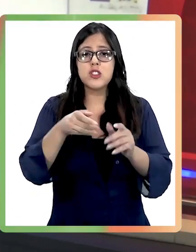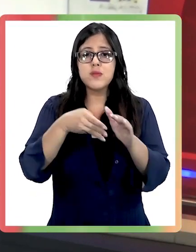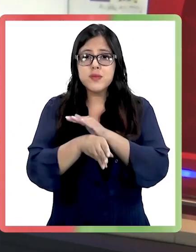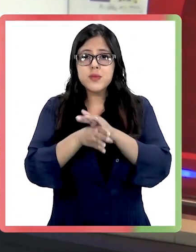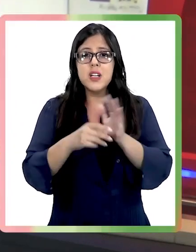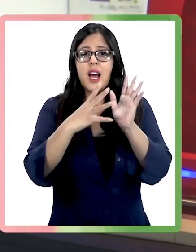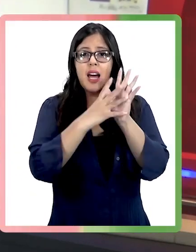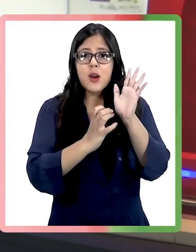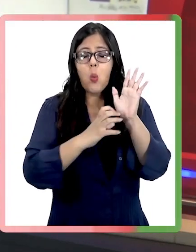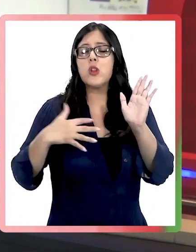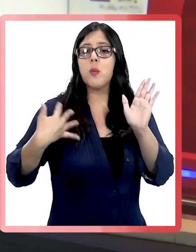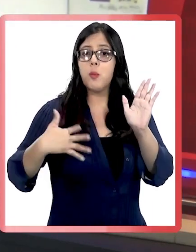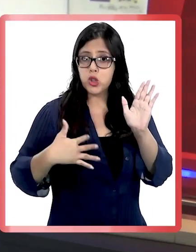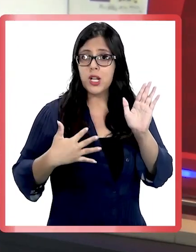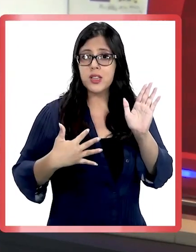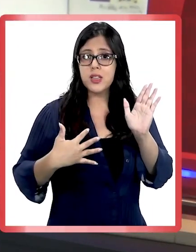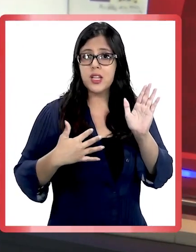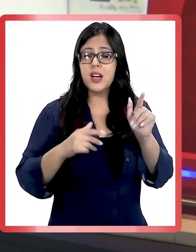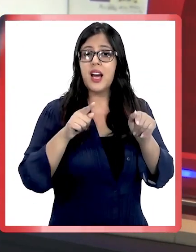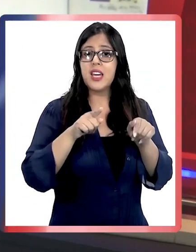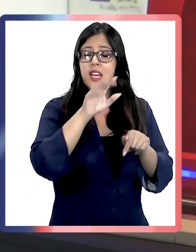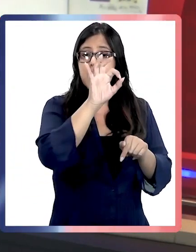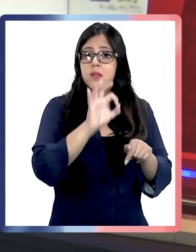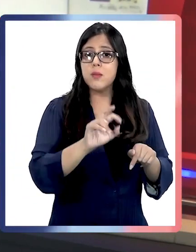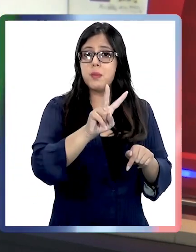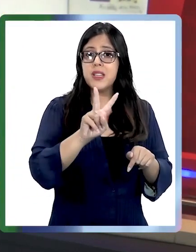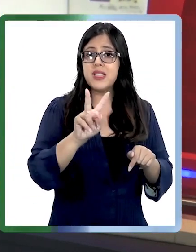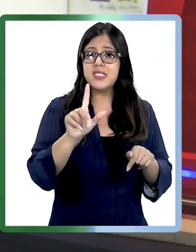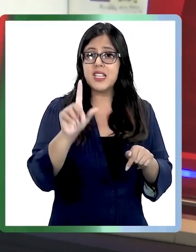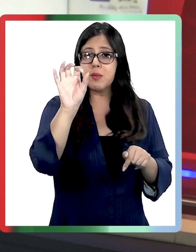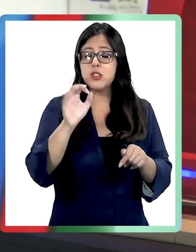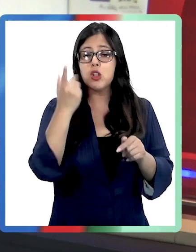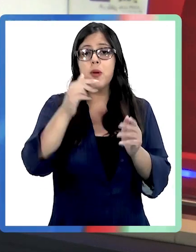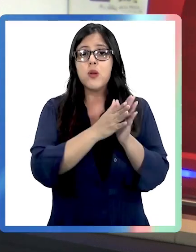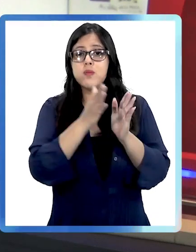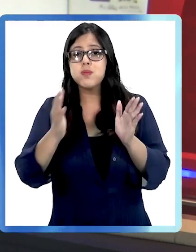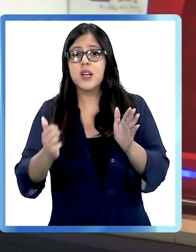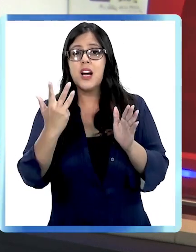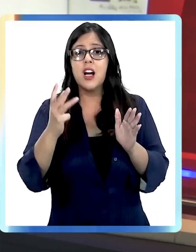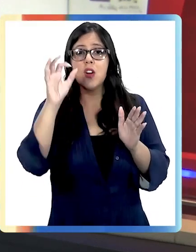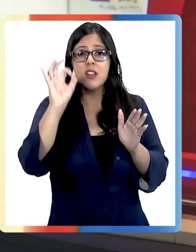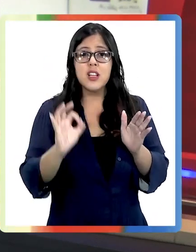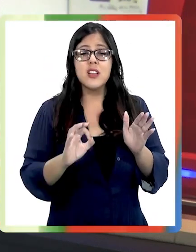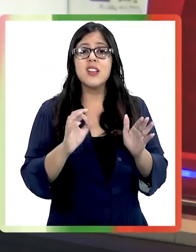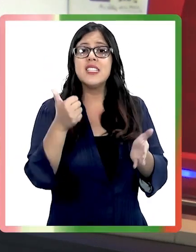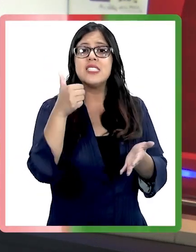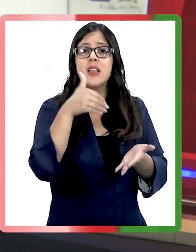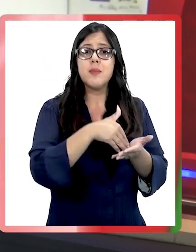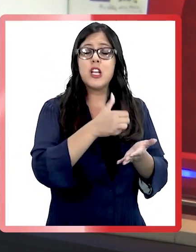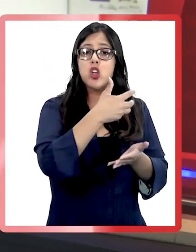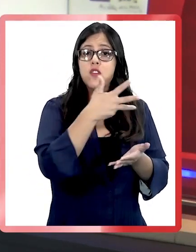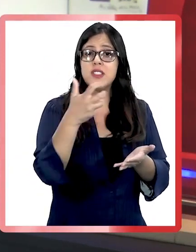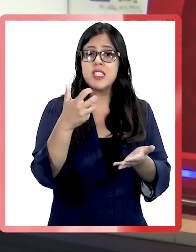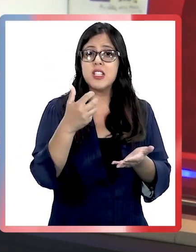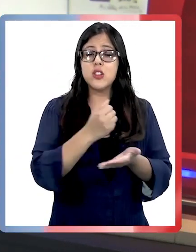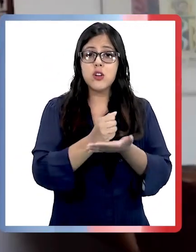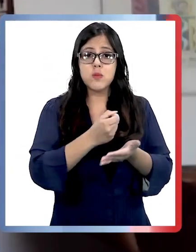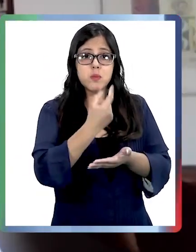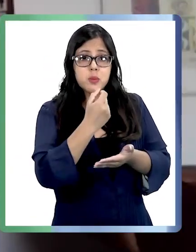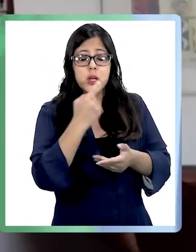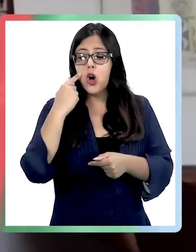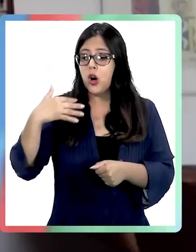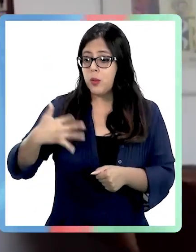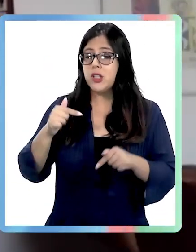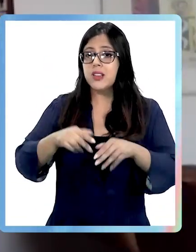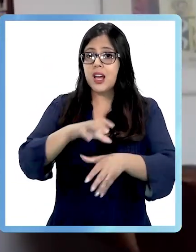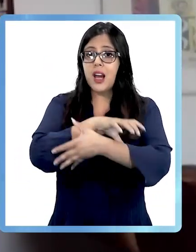tener acceso a descuentos muy importantes. El promedio es 27%, pero a veces llega hasta 90% en 6.900 medicamentos. Es